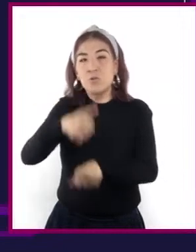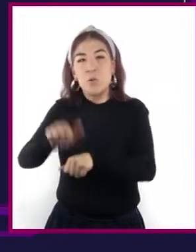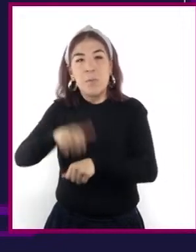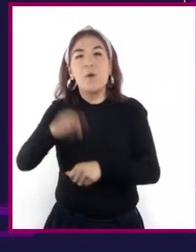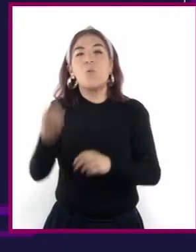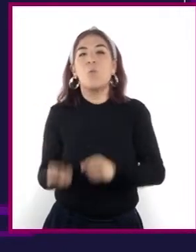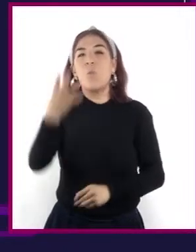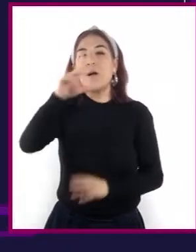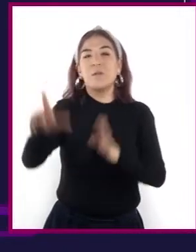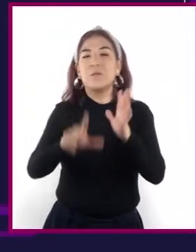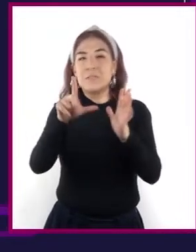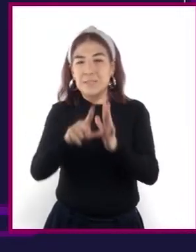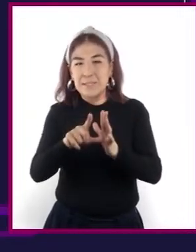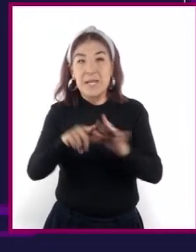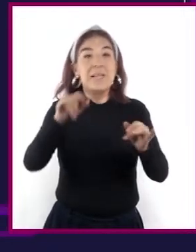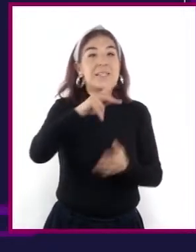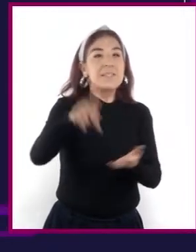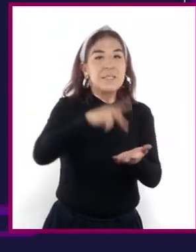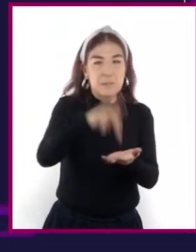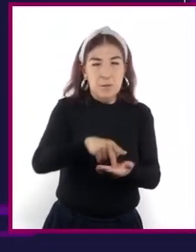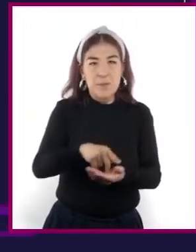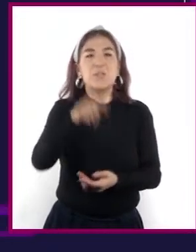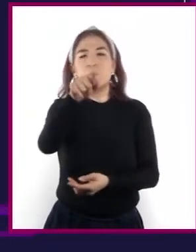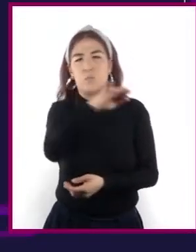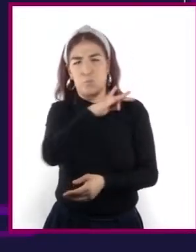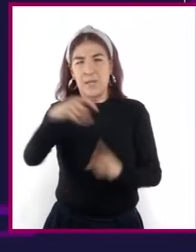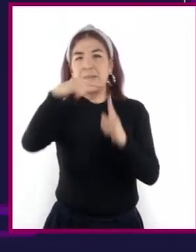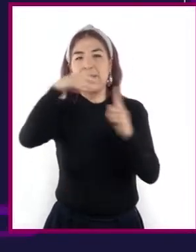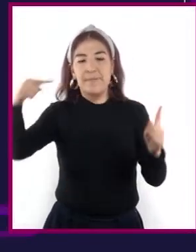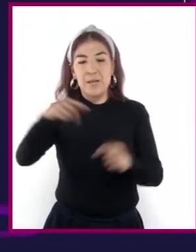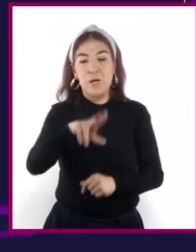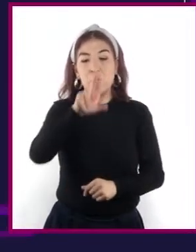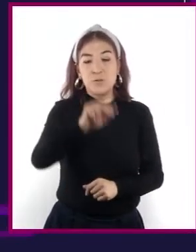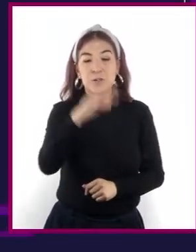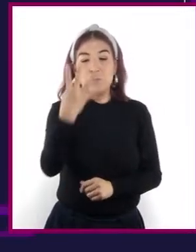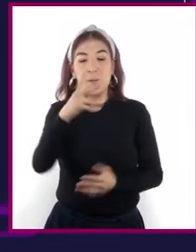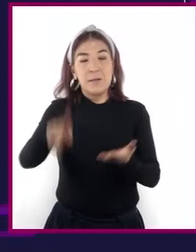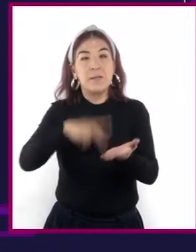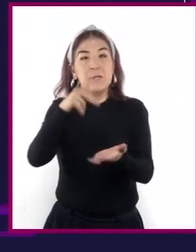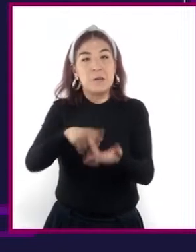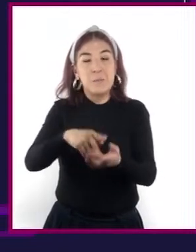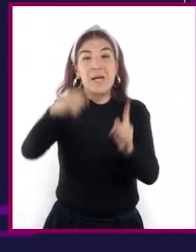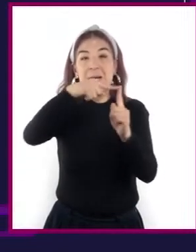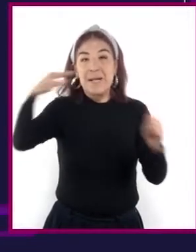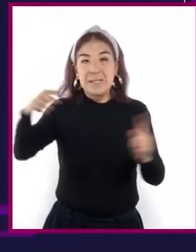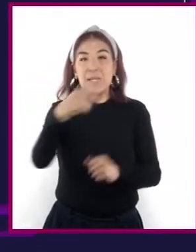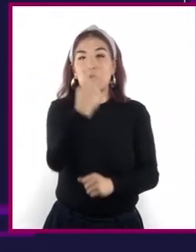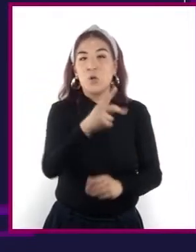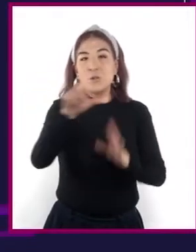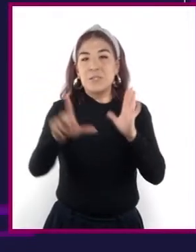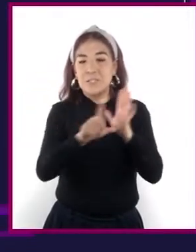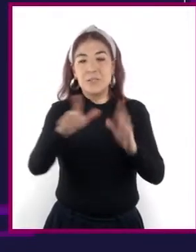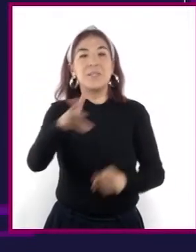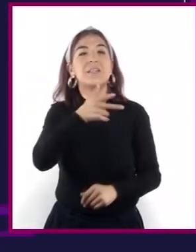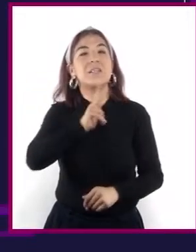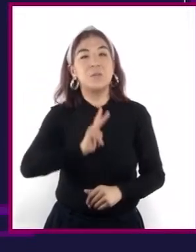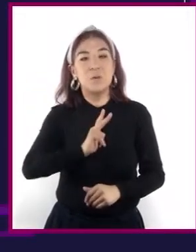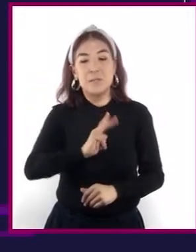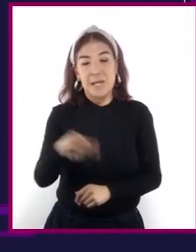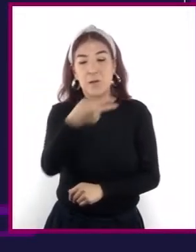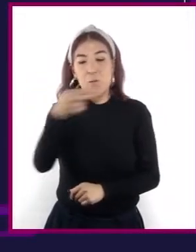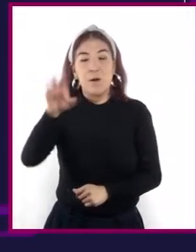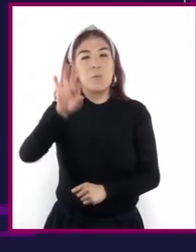gasolina. Por lo tanto, podemos dividir 84 kilómetros entre 2 litros de gasolina, igual